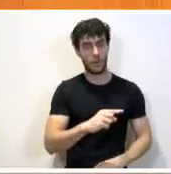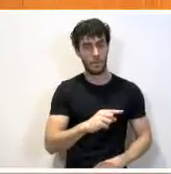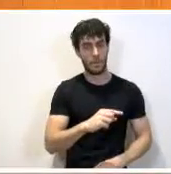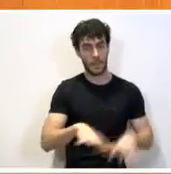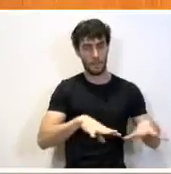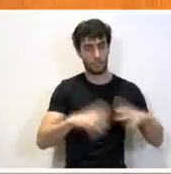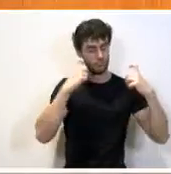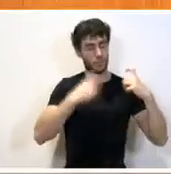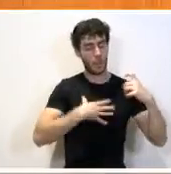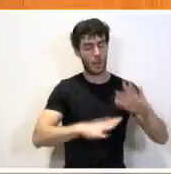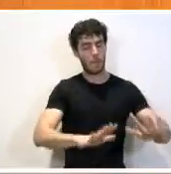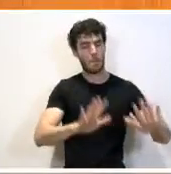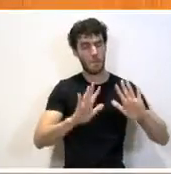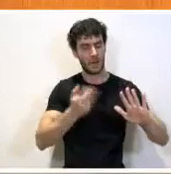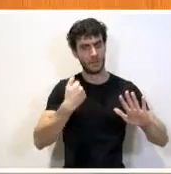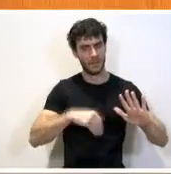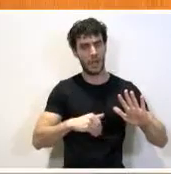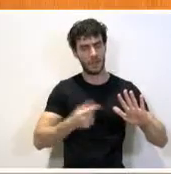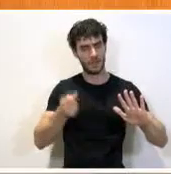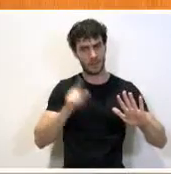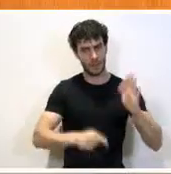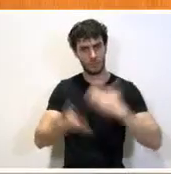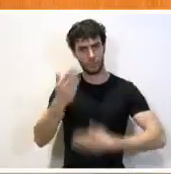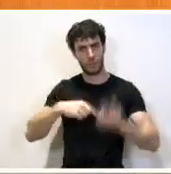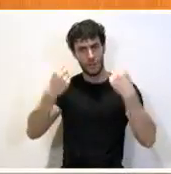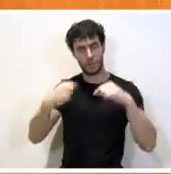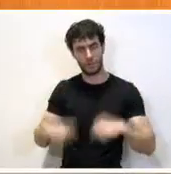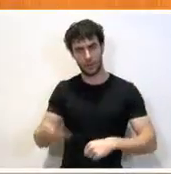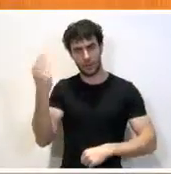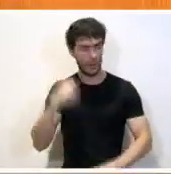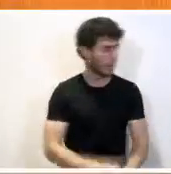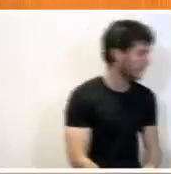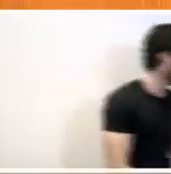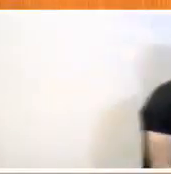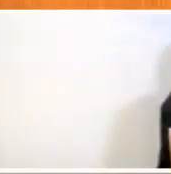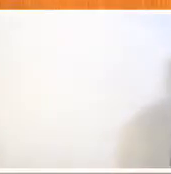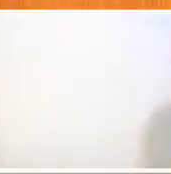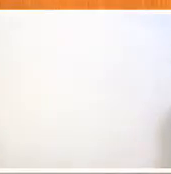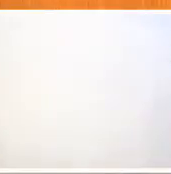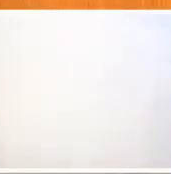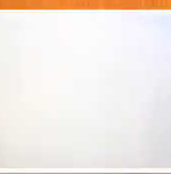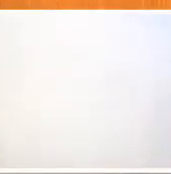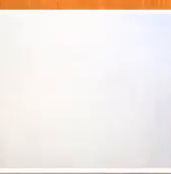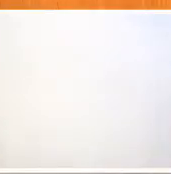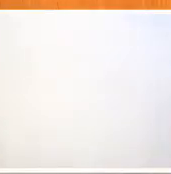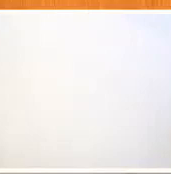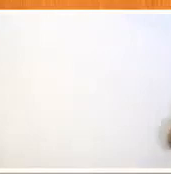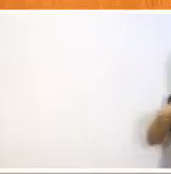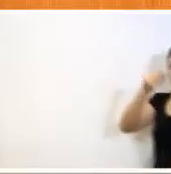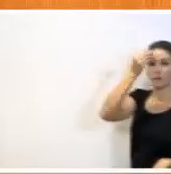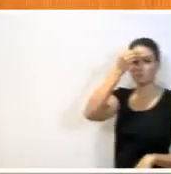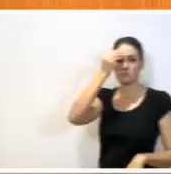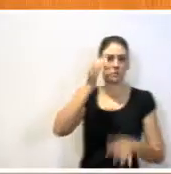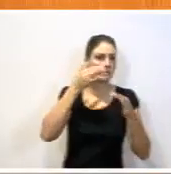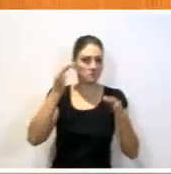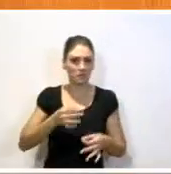en marcha, pero ya estaba también en el presupuesto anterior. Y yo creo que esto tiene que ser un transporte específico. Efectivamente,